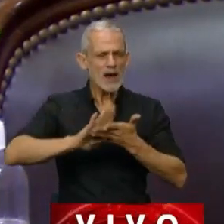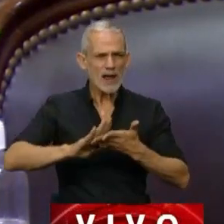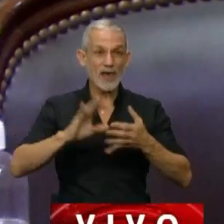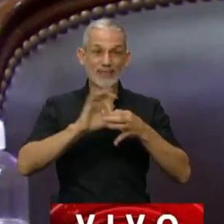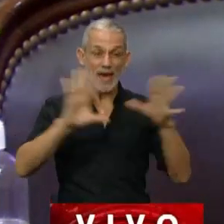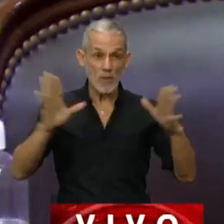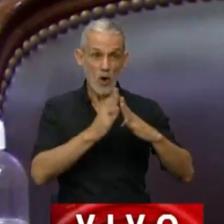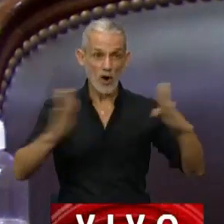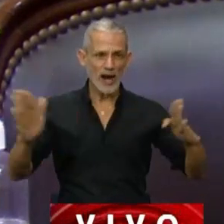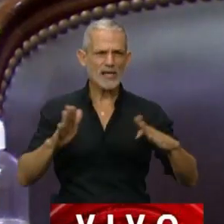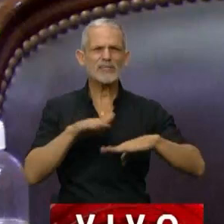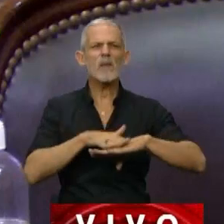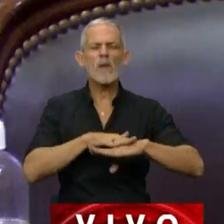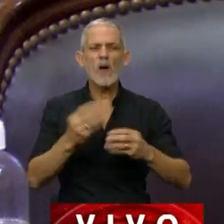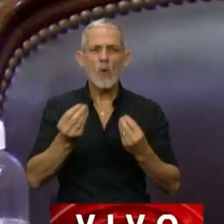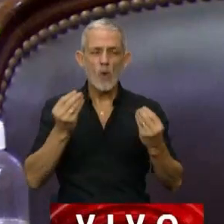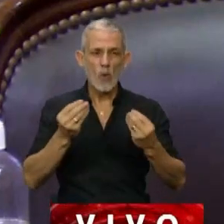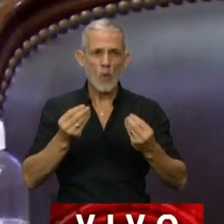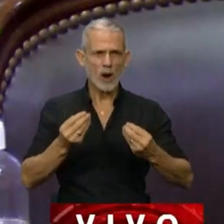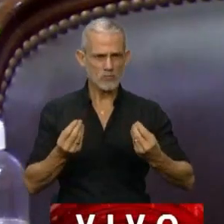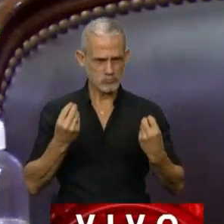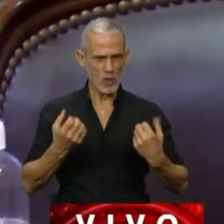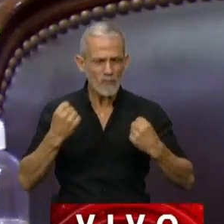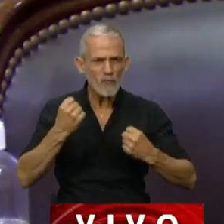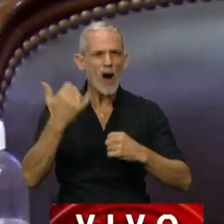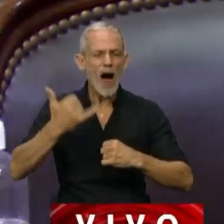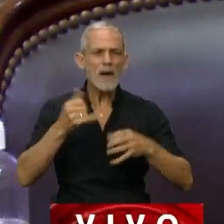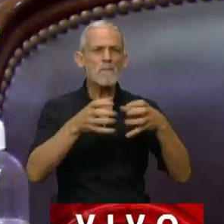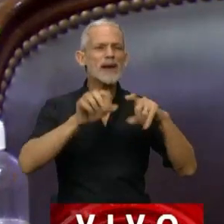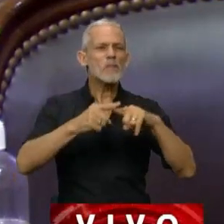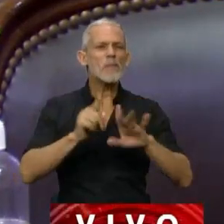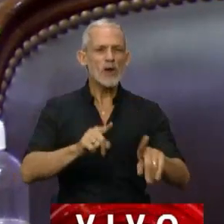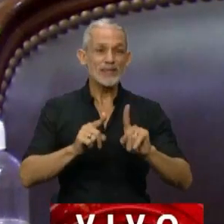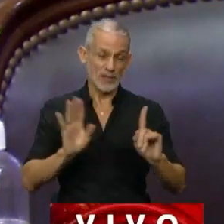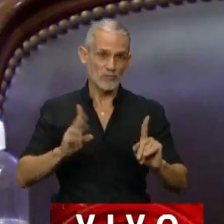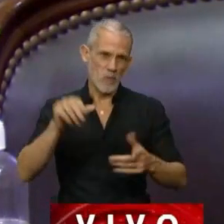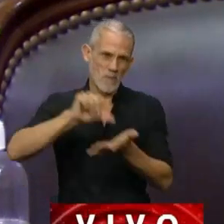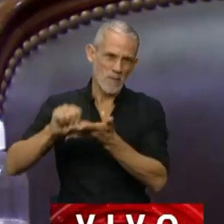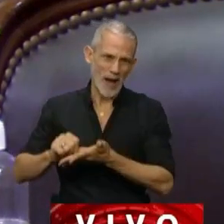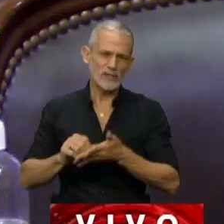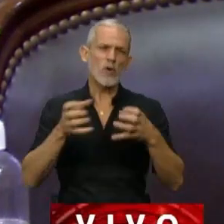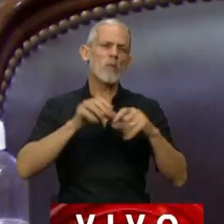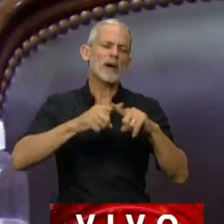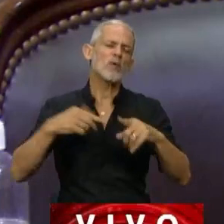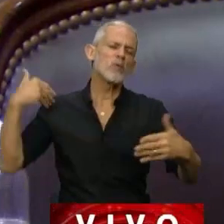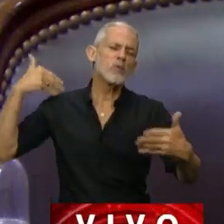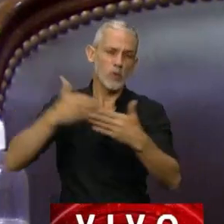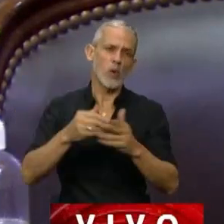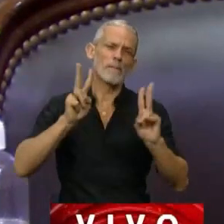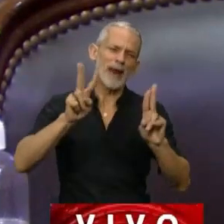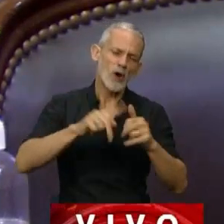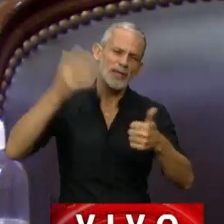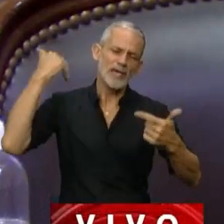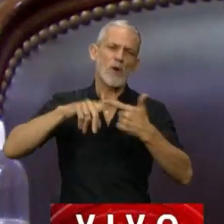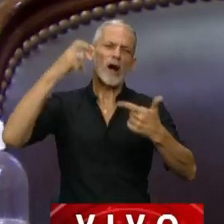democracia se basó y se basa en la fortaleza de los partidos, un país con partidos históricos como es el